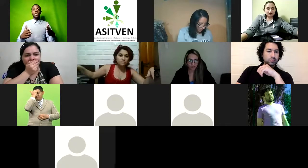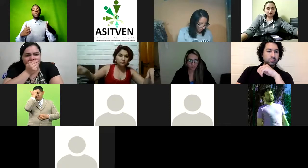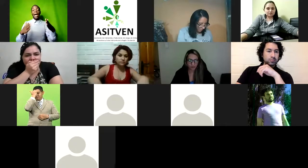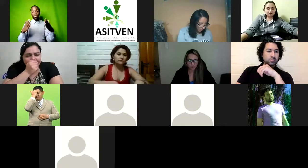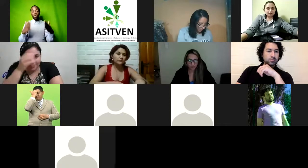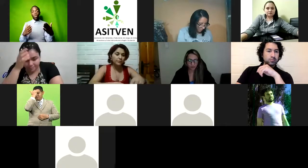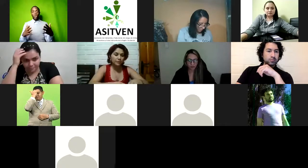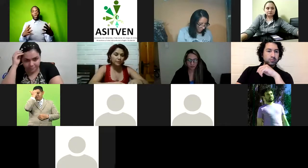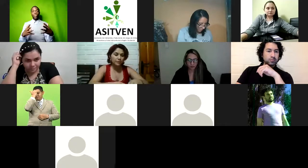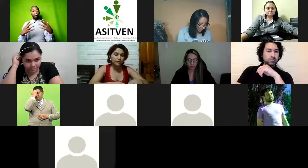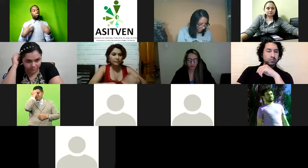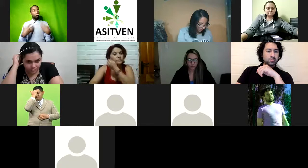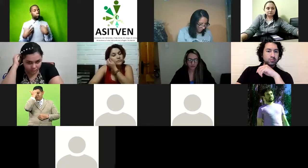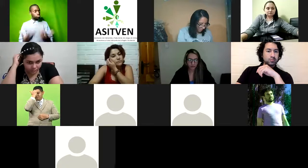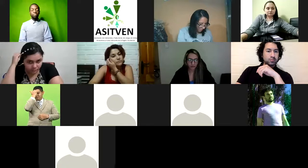sincrónicas con un tutor,